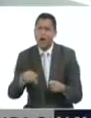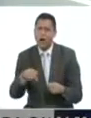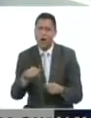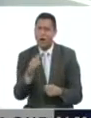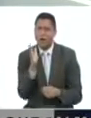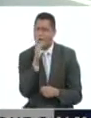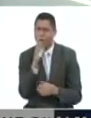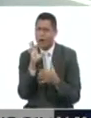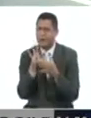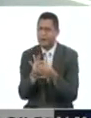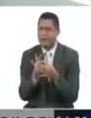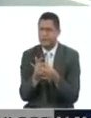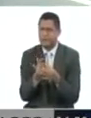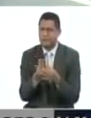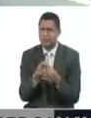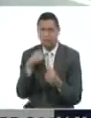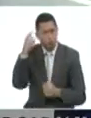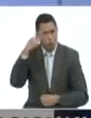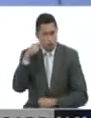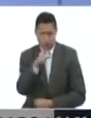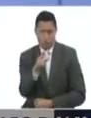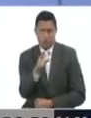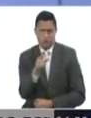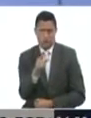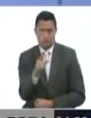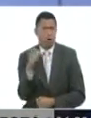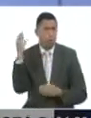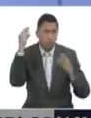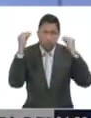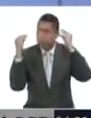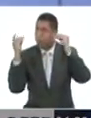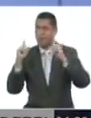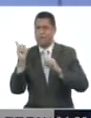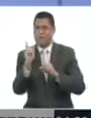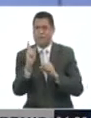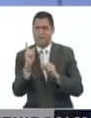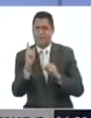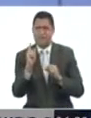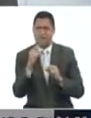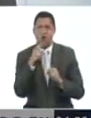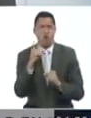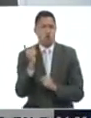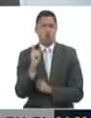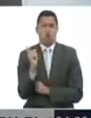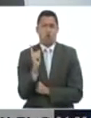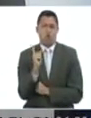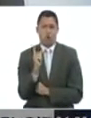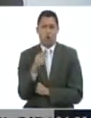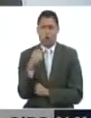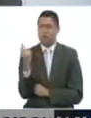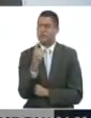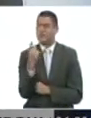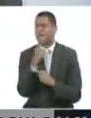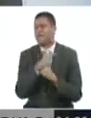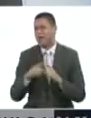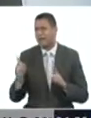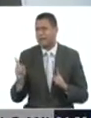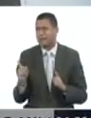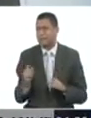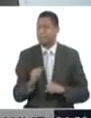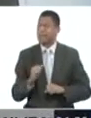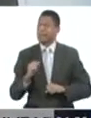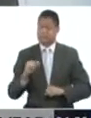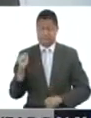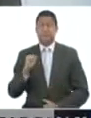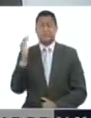está relacionando entonces la esquizofrenia con este tipo de espectro. Realmente, ¿está totalmente separado? Realmente no, ¿verdad? Porque son entidades clínicas ya diferentes. Lo que